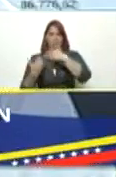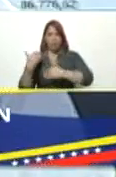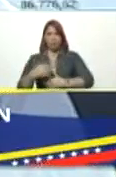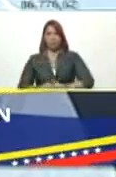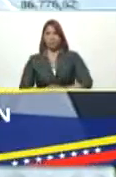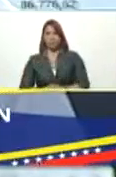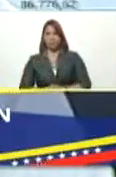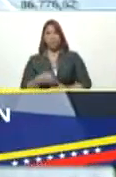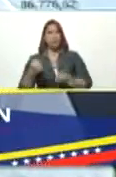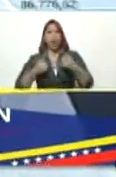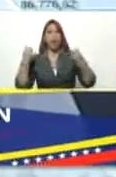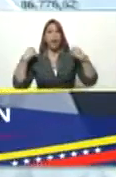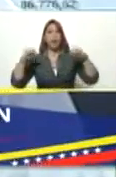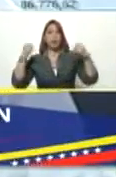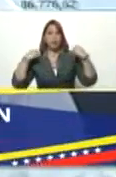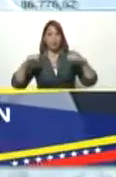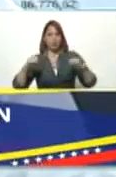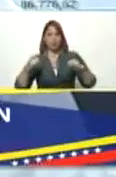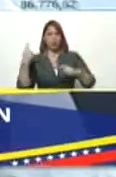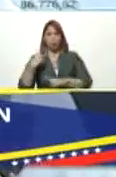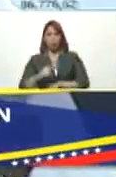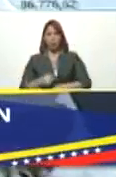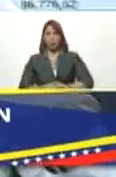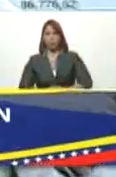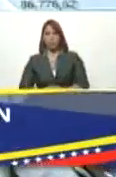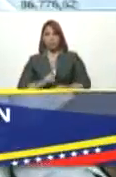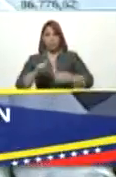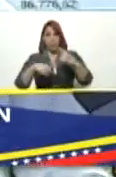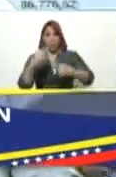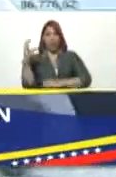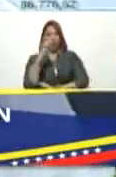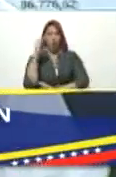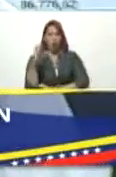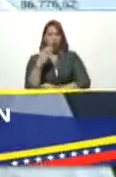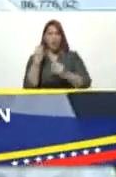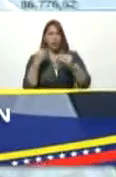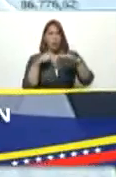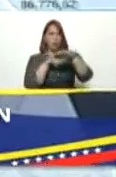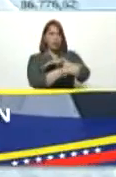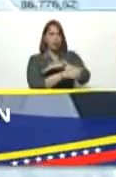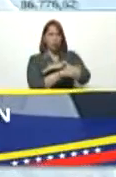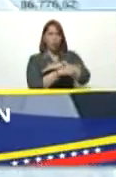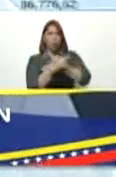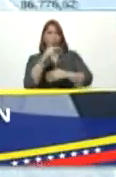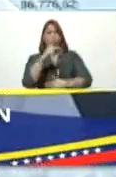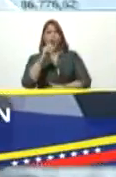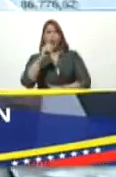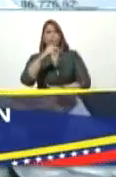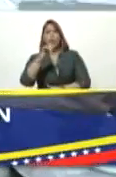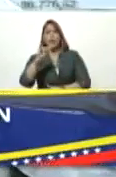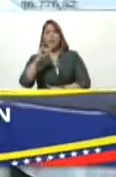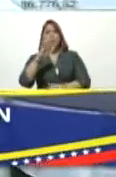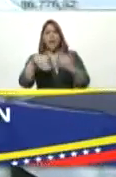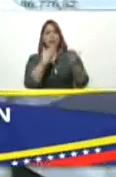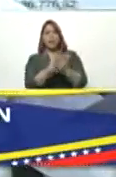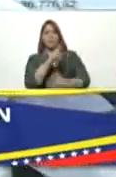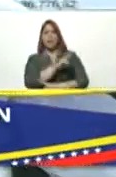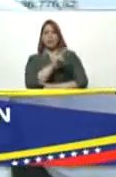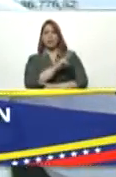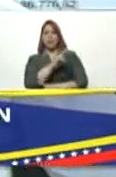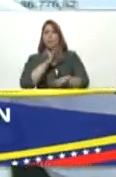qué entrenamiento recibieron, después de Colombia, cómo entró el Coqui a Venezuela y por qué lo